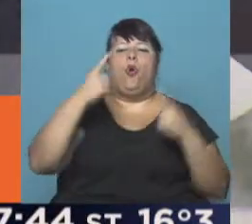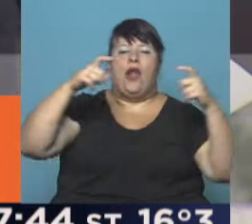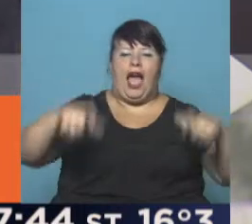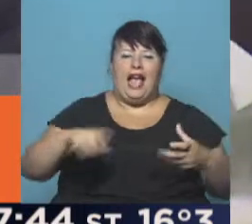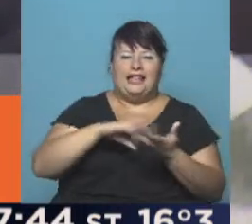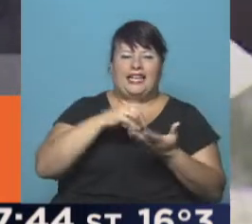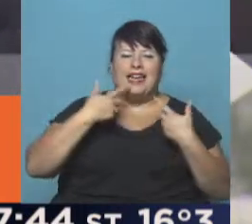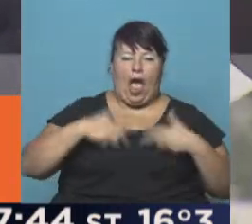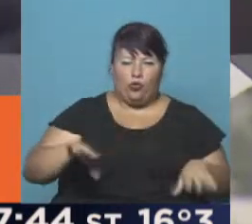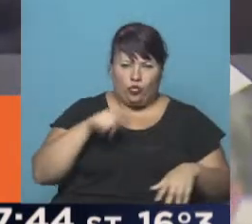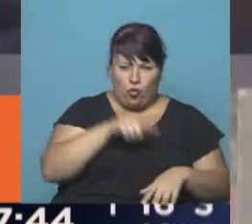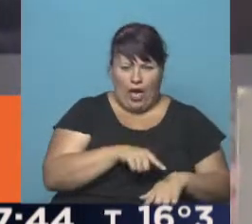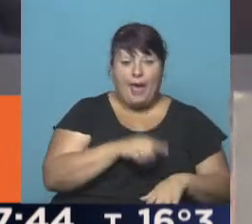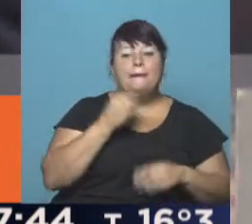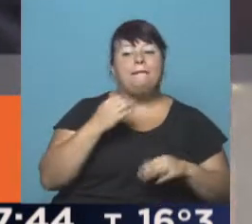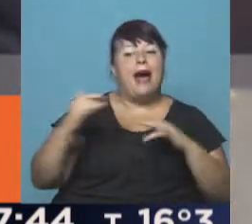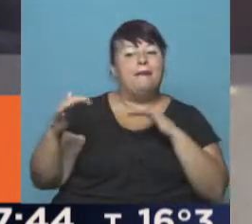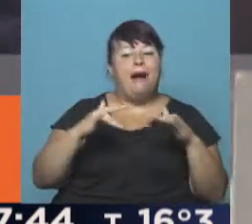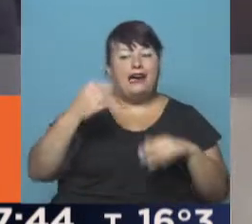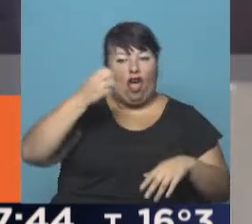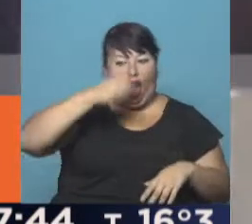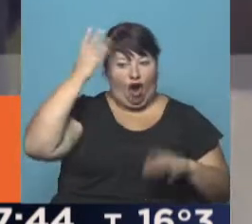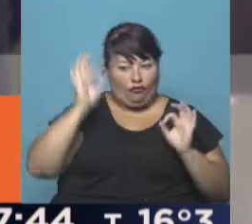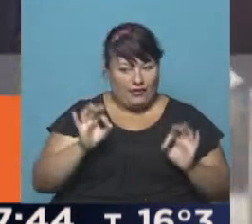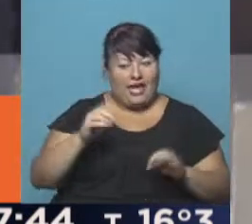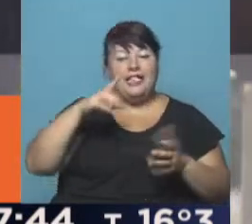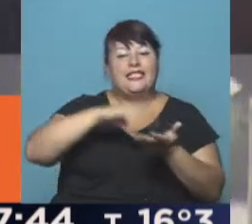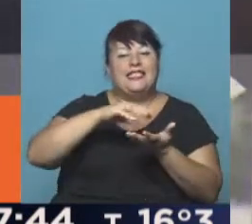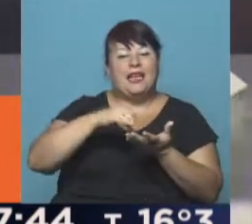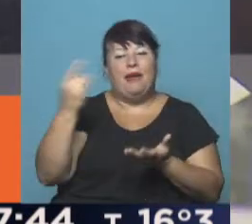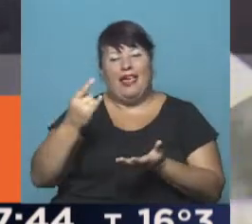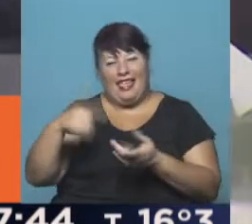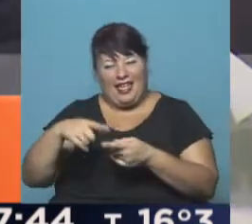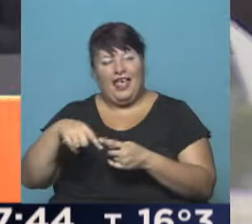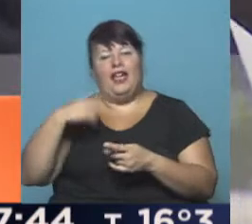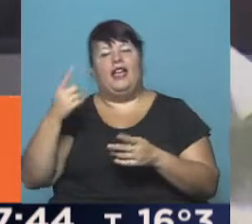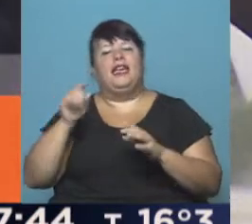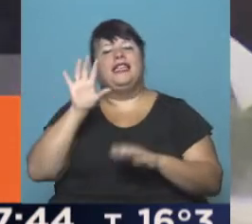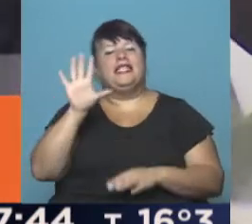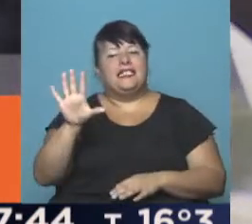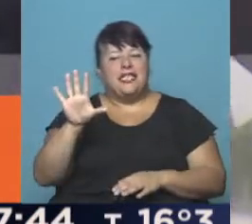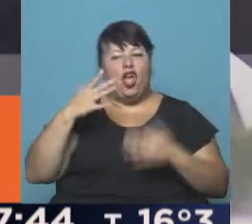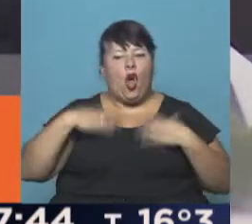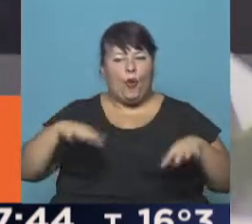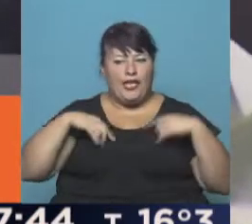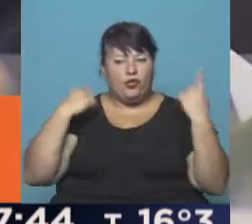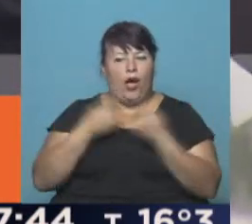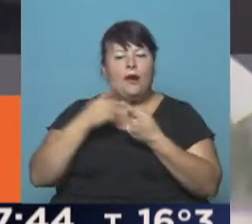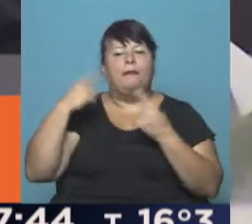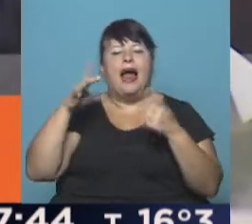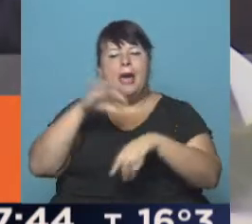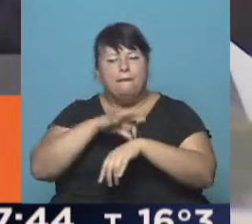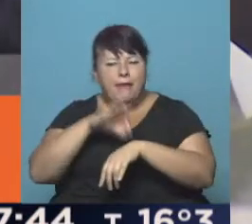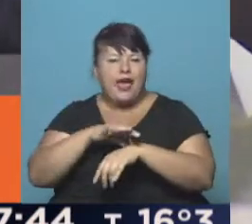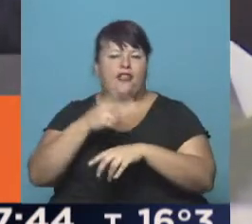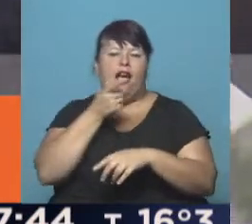de césped natural para partidos oficiales, una de césped sintético, 5 vestuarios para cuerpo